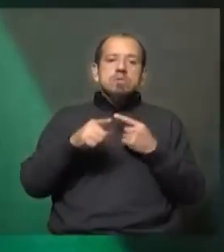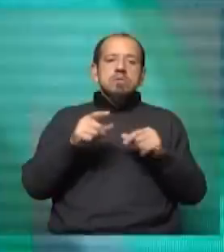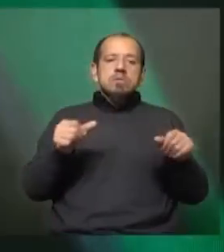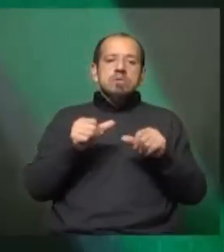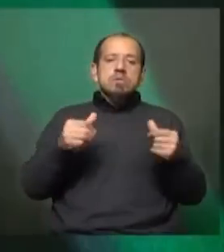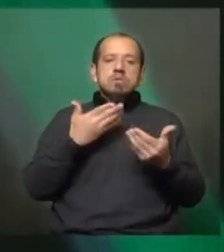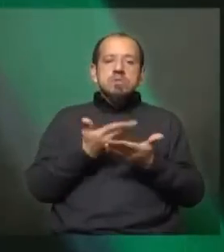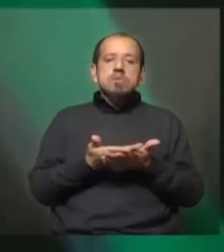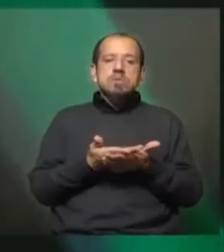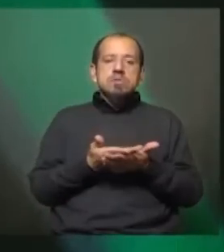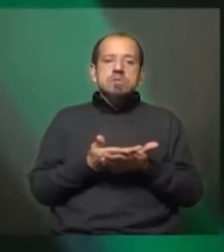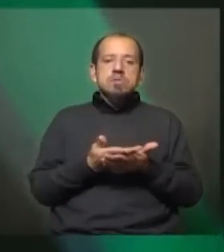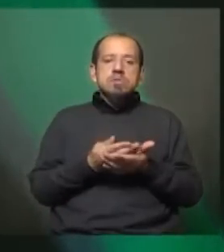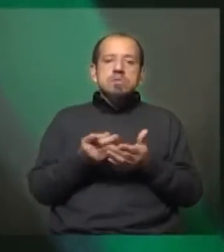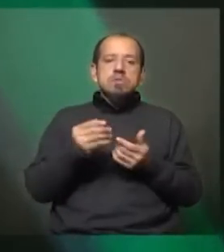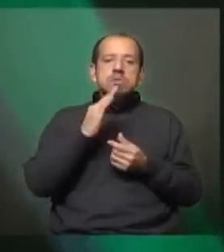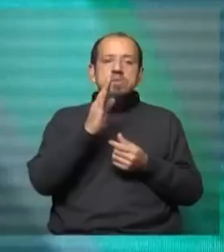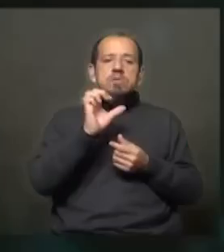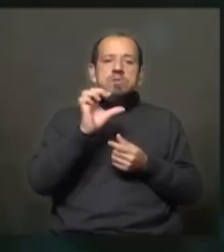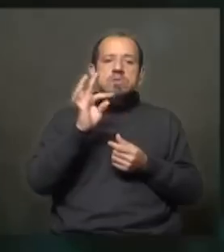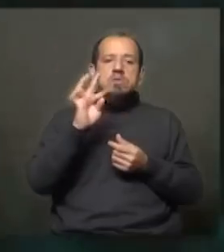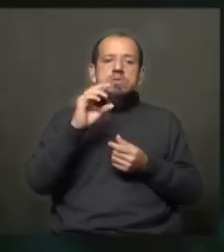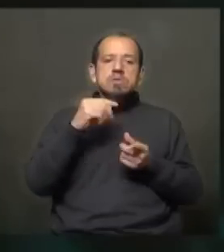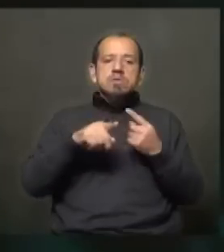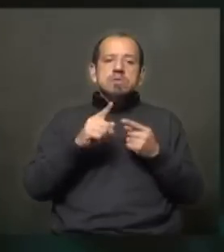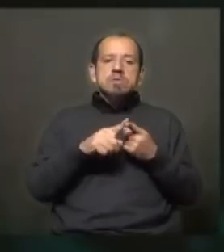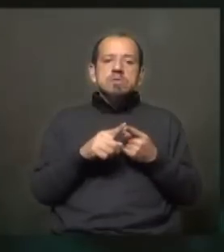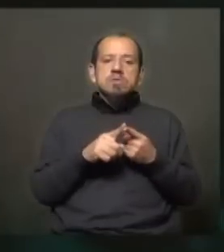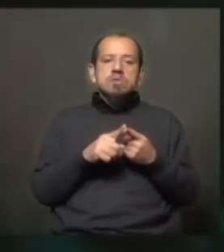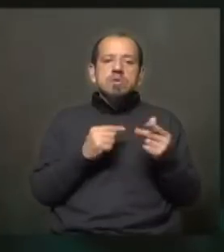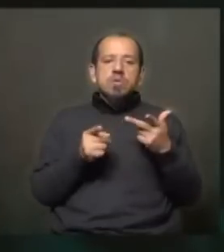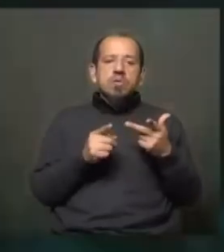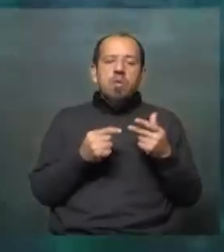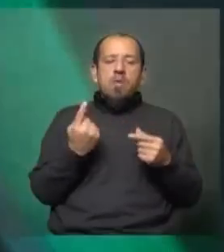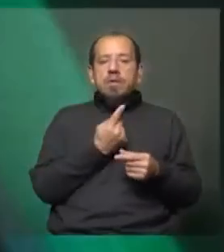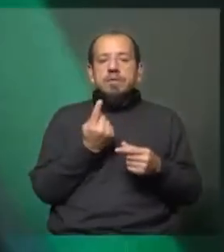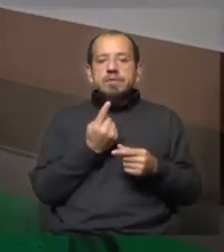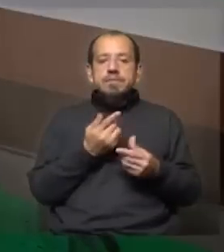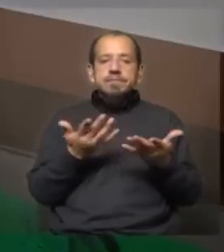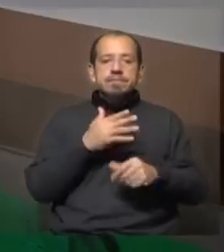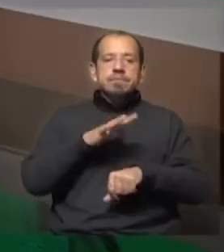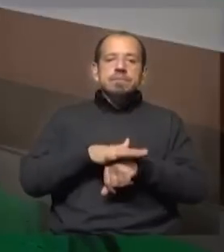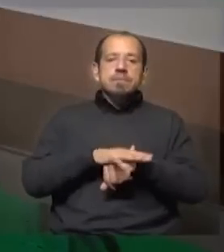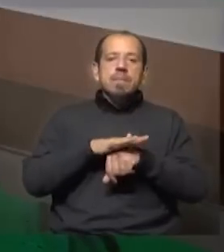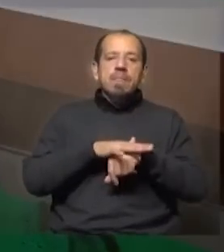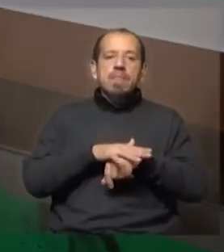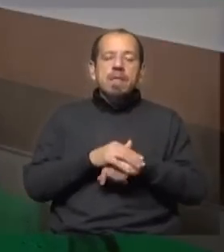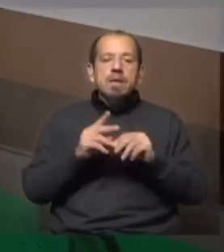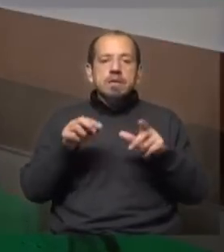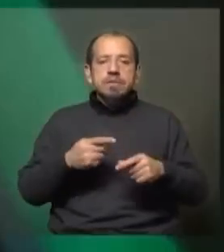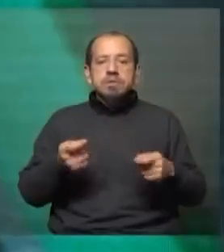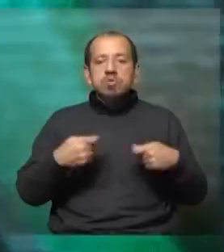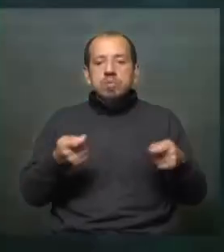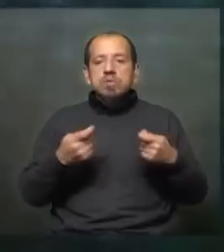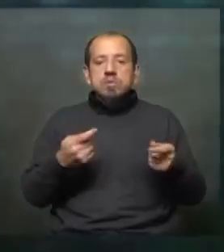con la propuesta que le hizo el Gobierno de Petro quiere decir que hay una posición bastante aislacionista en este momento más allá del tema de comercial